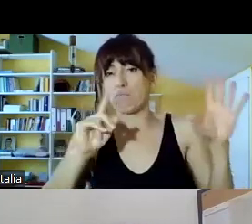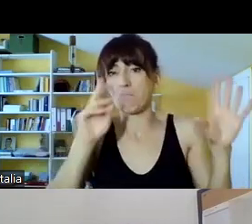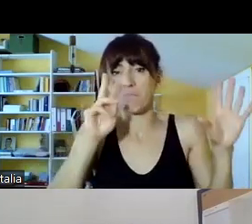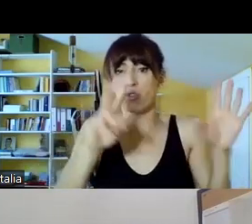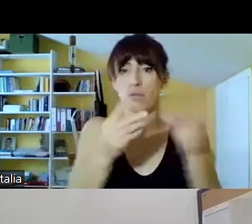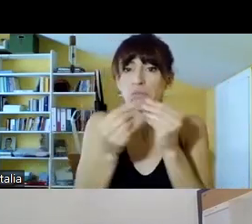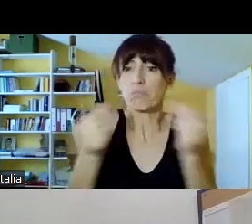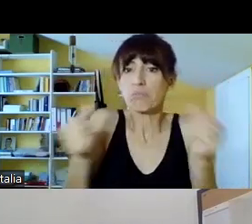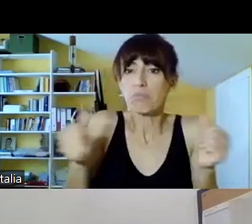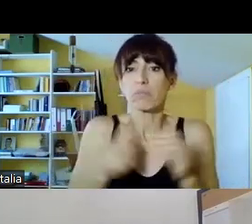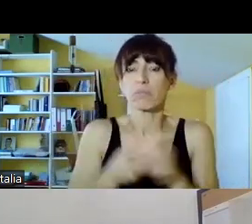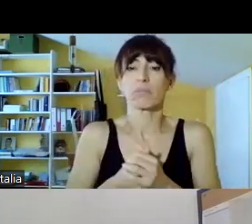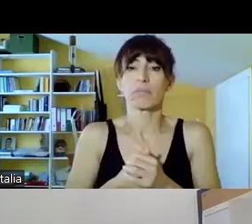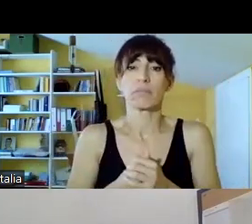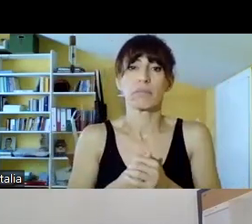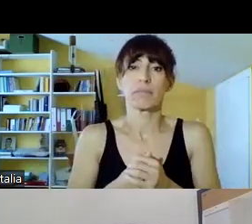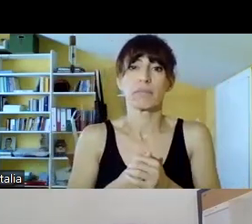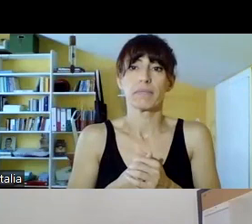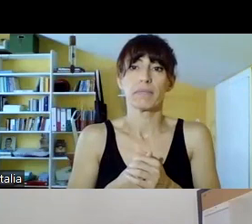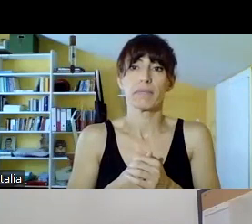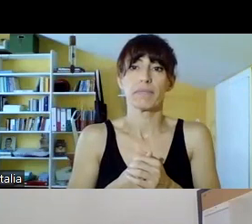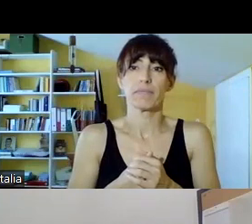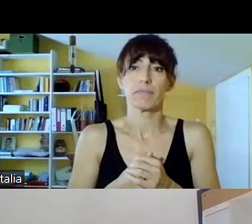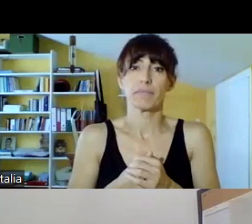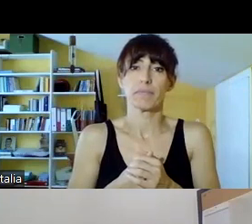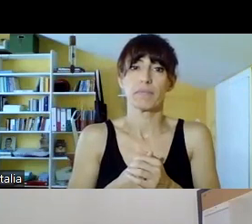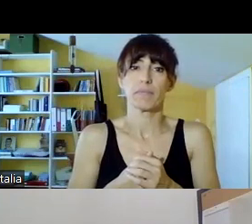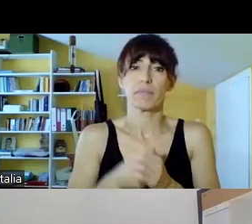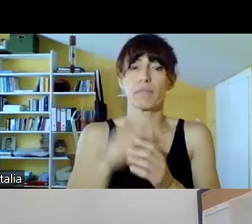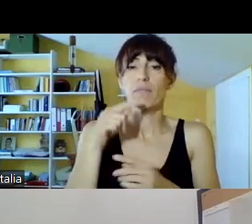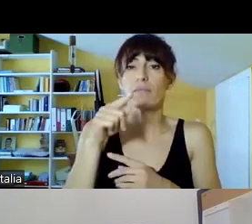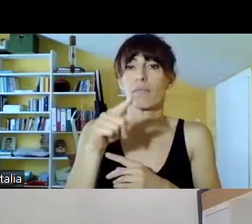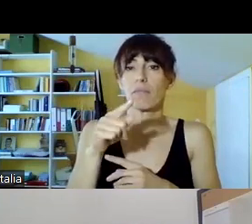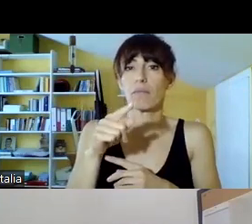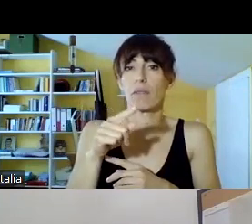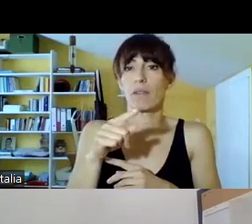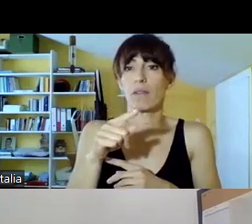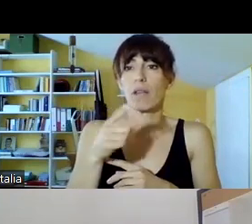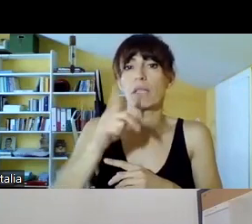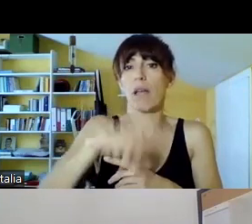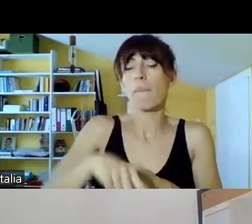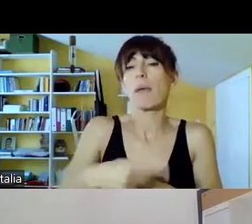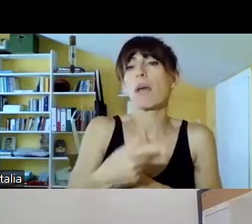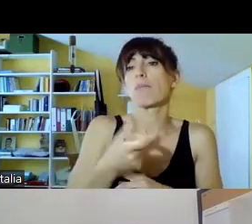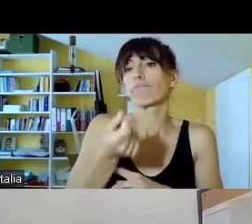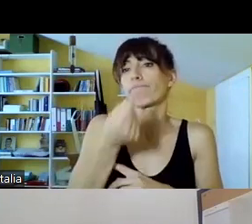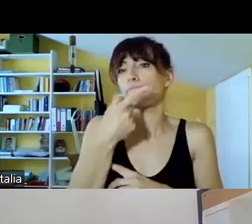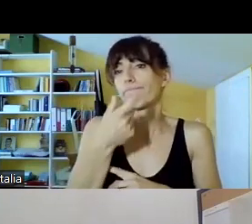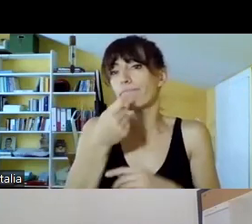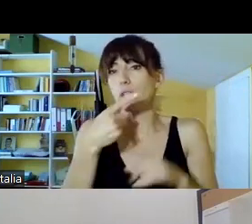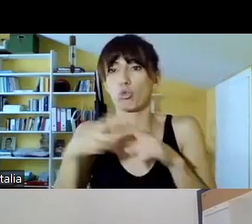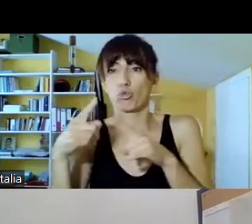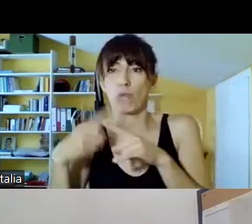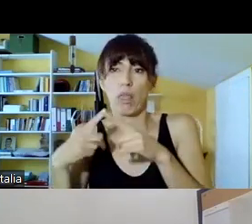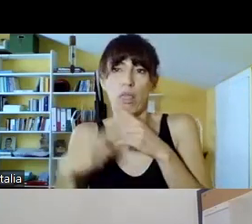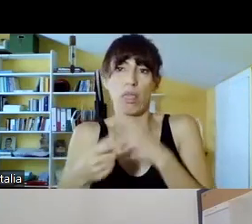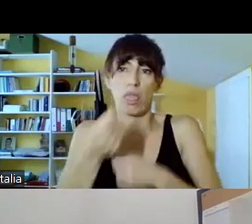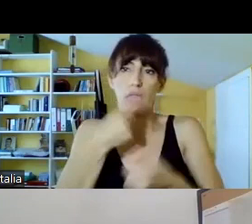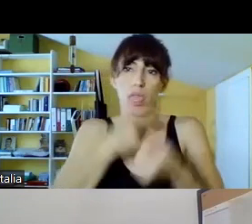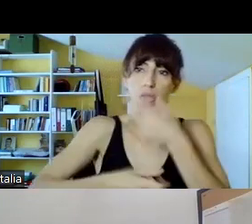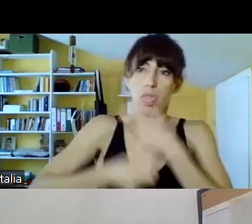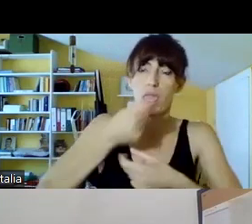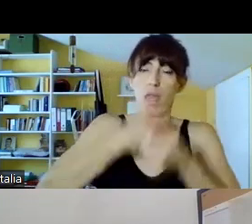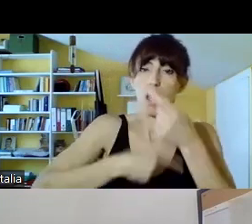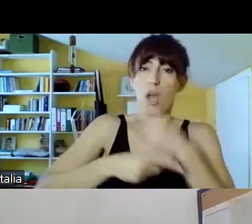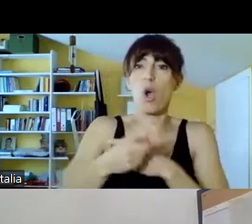caso tenemos las prevalencias por trastorno de uso de sustancias, y en este caso, en todos los grupos de edad, son los hombres